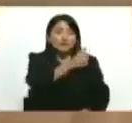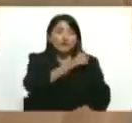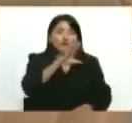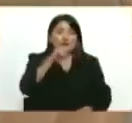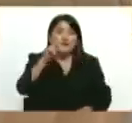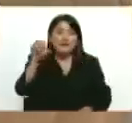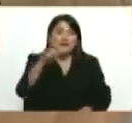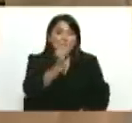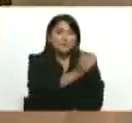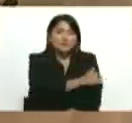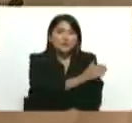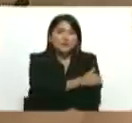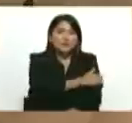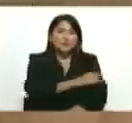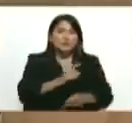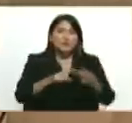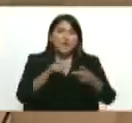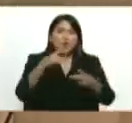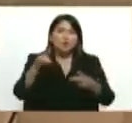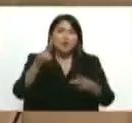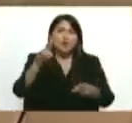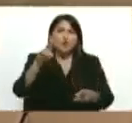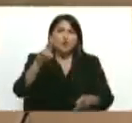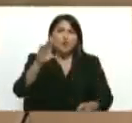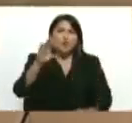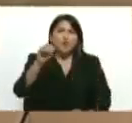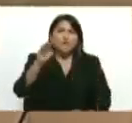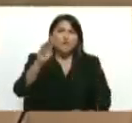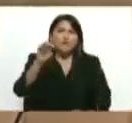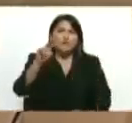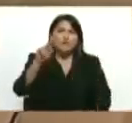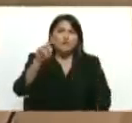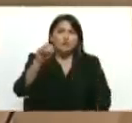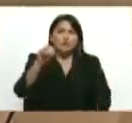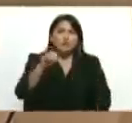se puso, creo que se llama Roberto o Ricardo Patiño.